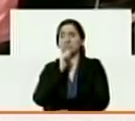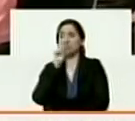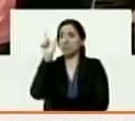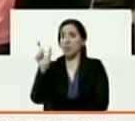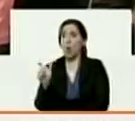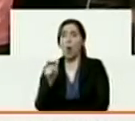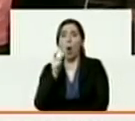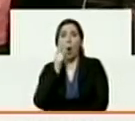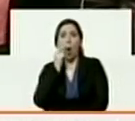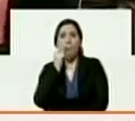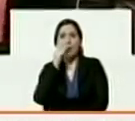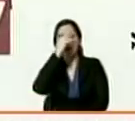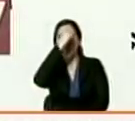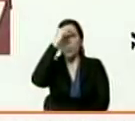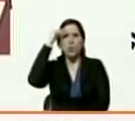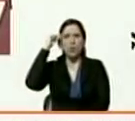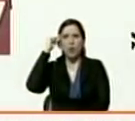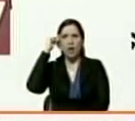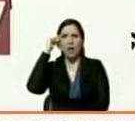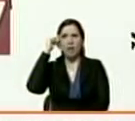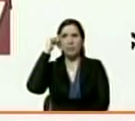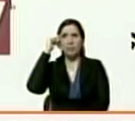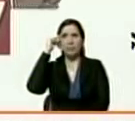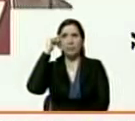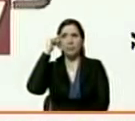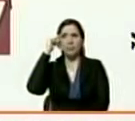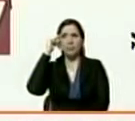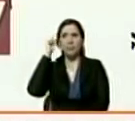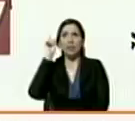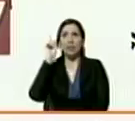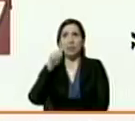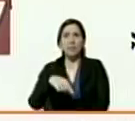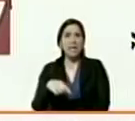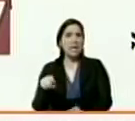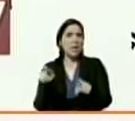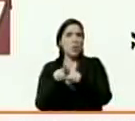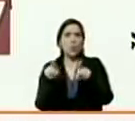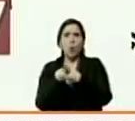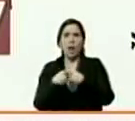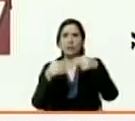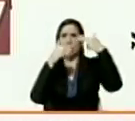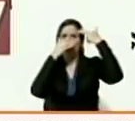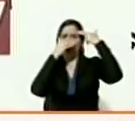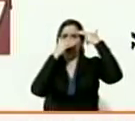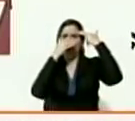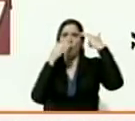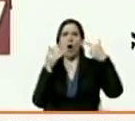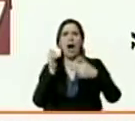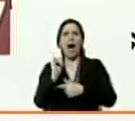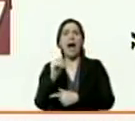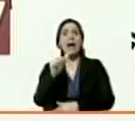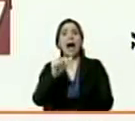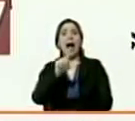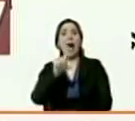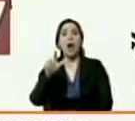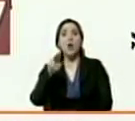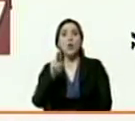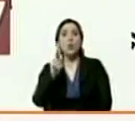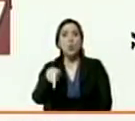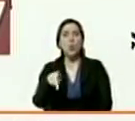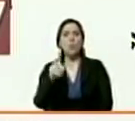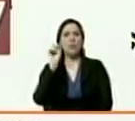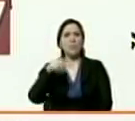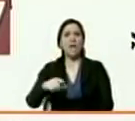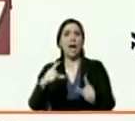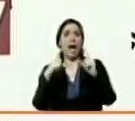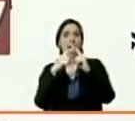Julio Borges, que nadie hace elecciones, es parecido al secuestro que tiene Ramón Jalú en Acción Democrática. Un secuestro del